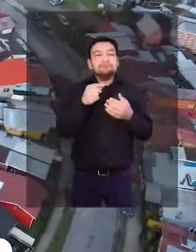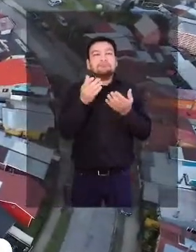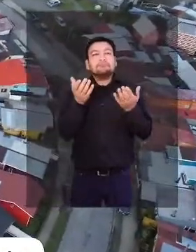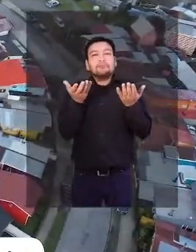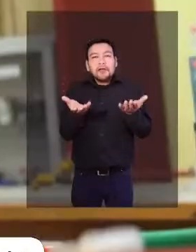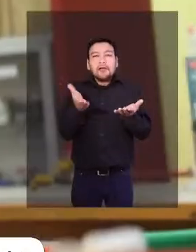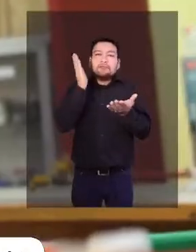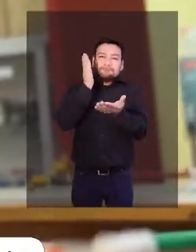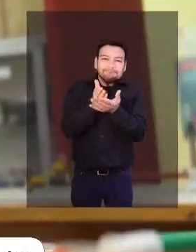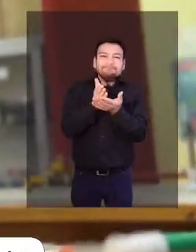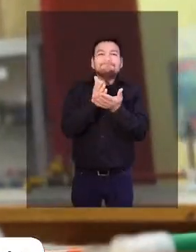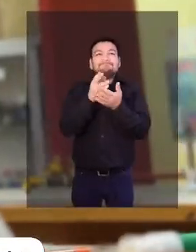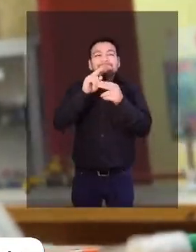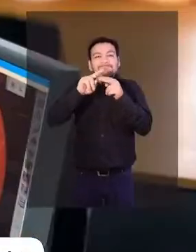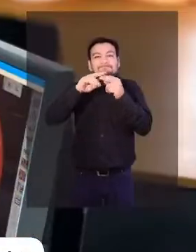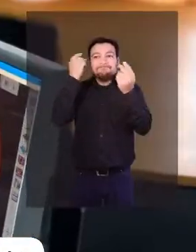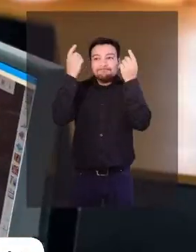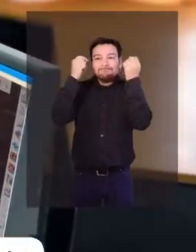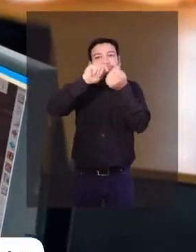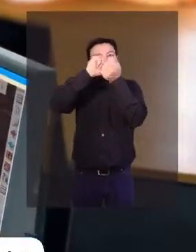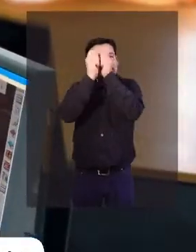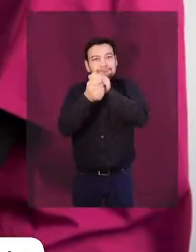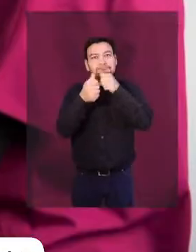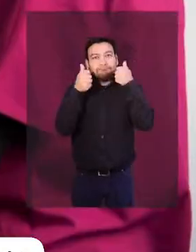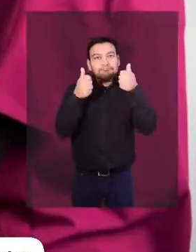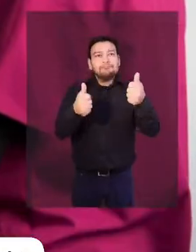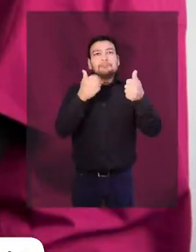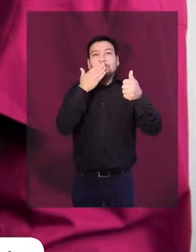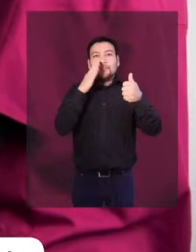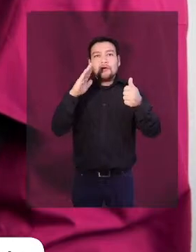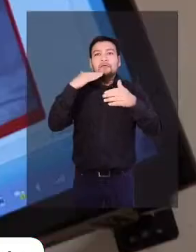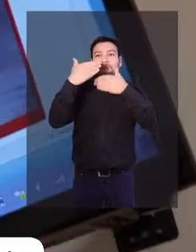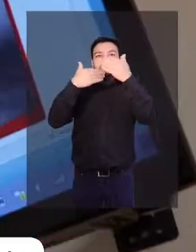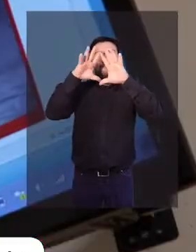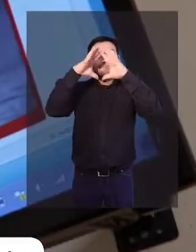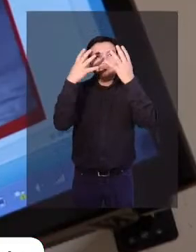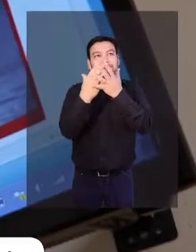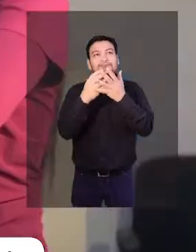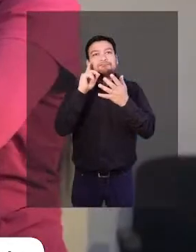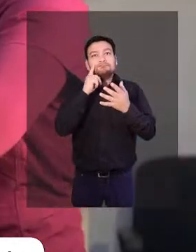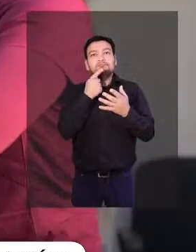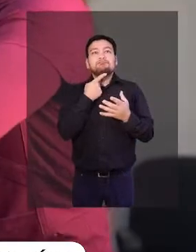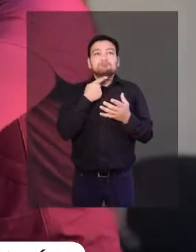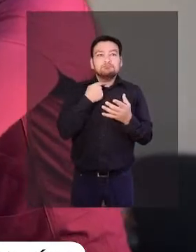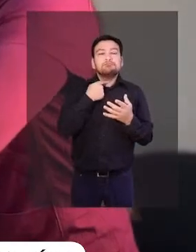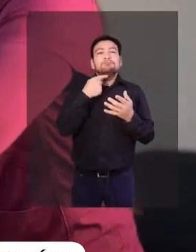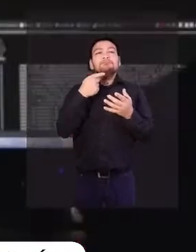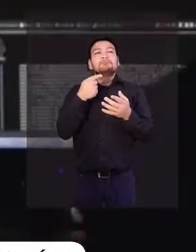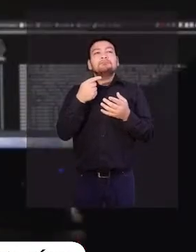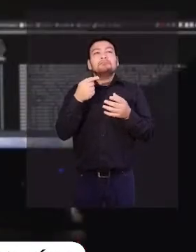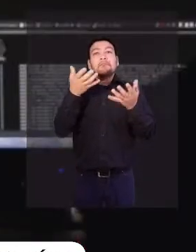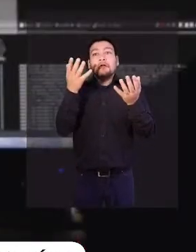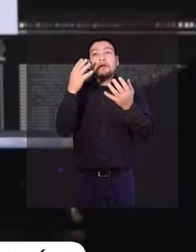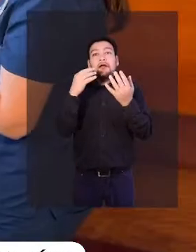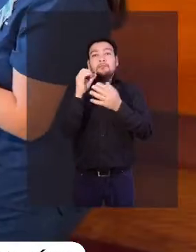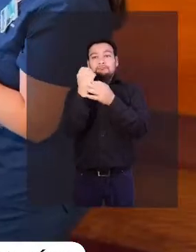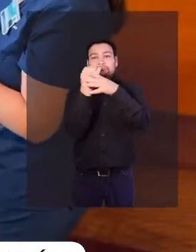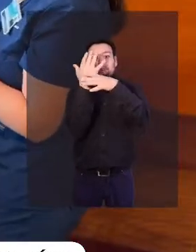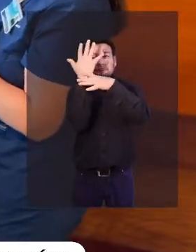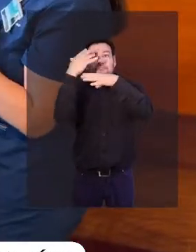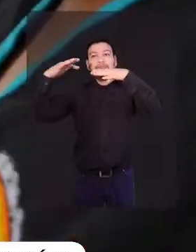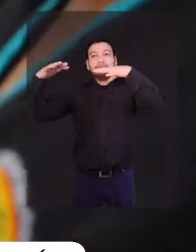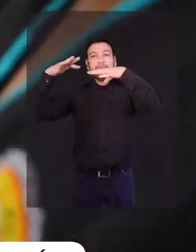regional, abarcando áreas fundamentales del conocimiento como las ciencias sociales, ciencias de la salud,